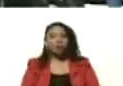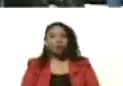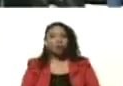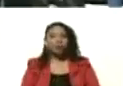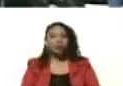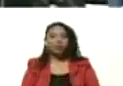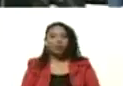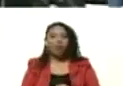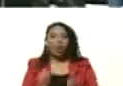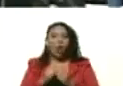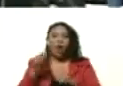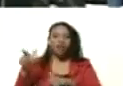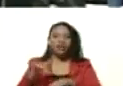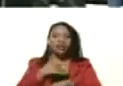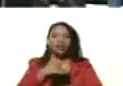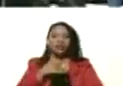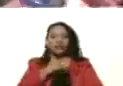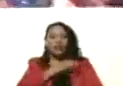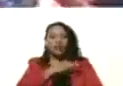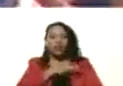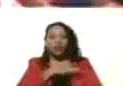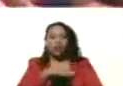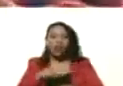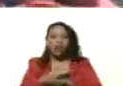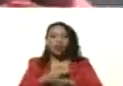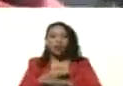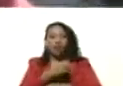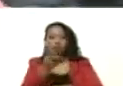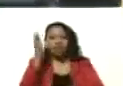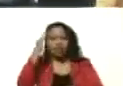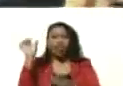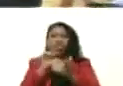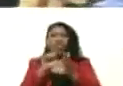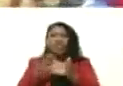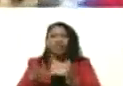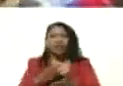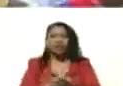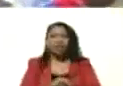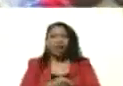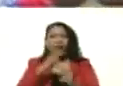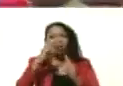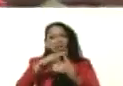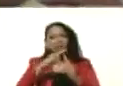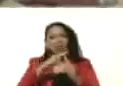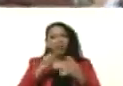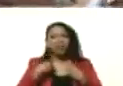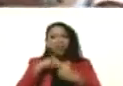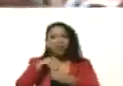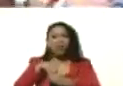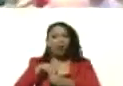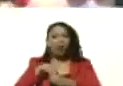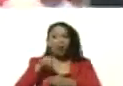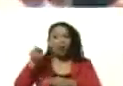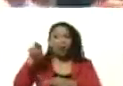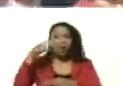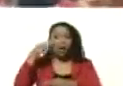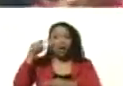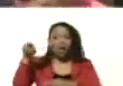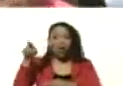con ese señor que dicen que gobierna. Usted pregunta dónde está ahorita, ¿sabe dónde está? En Táchira, por allá lo vieron, por